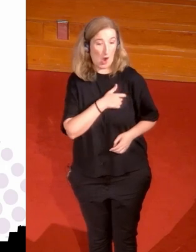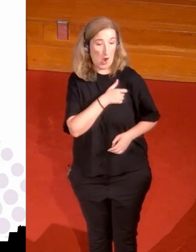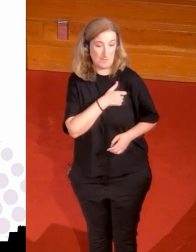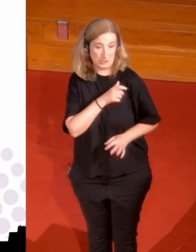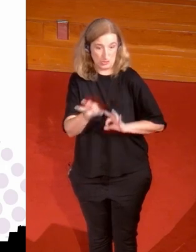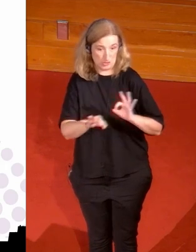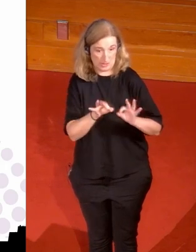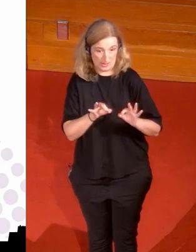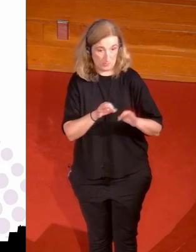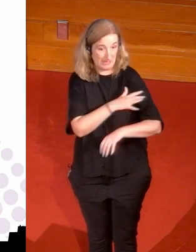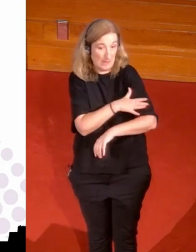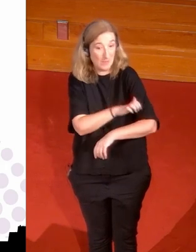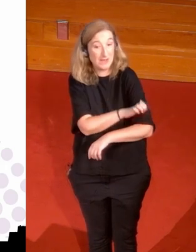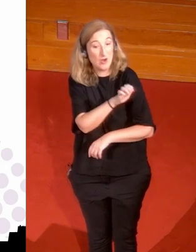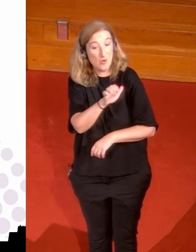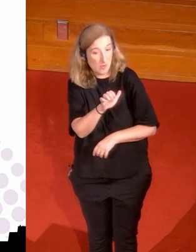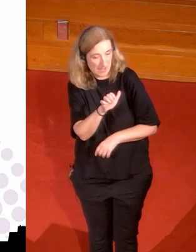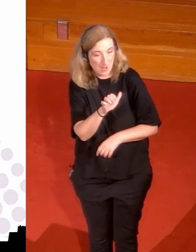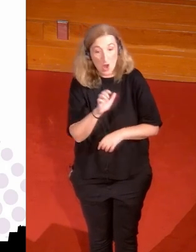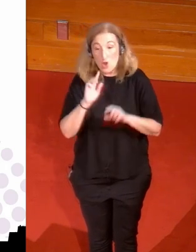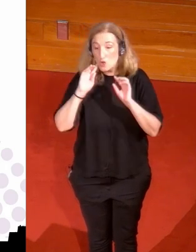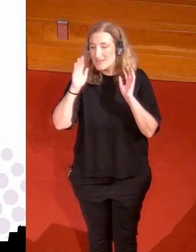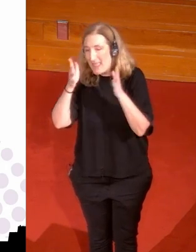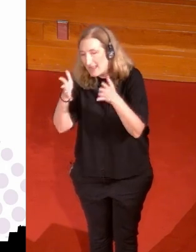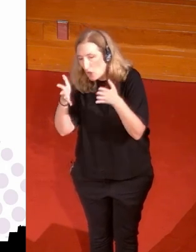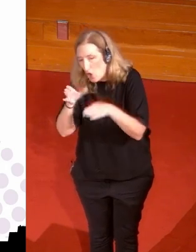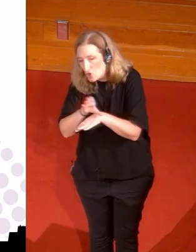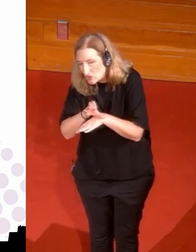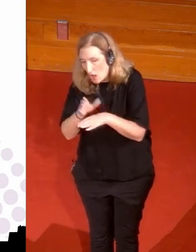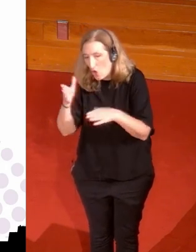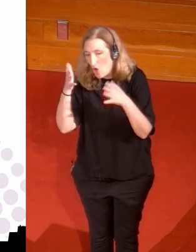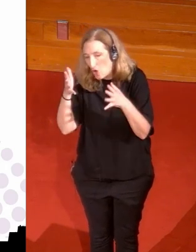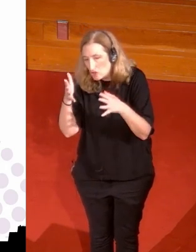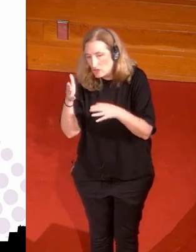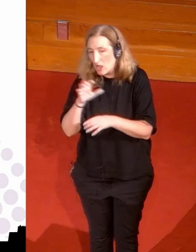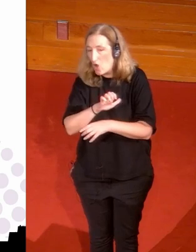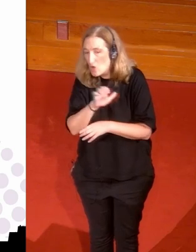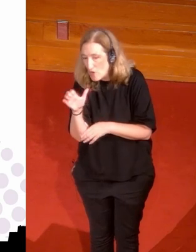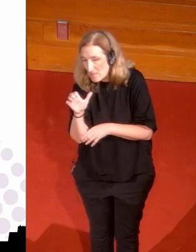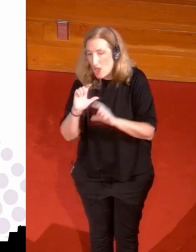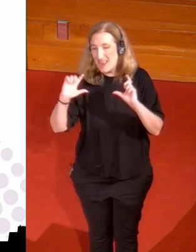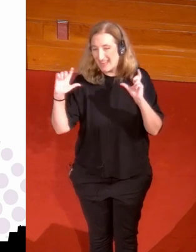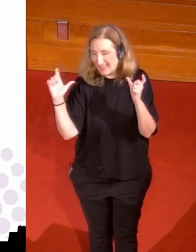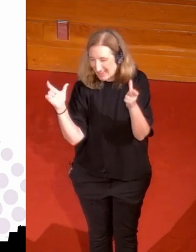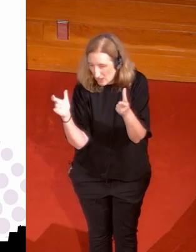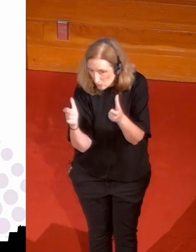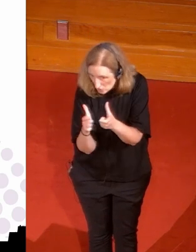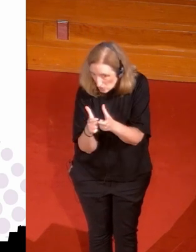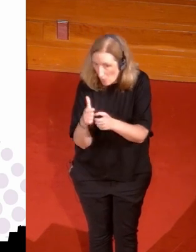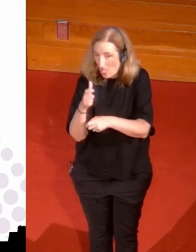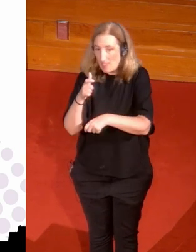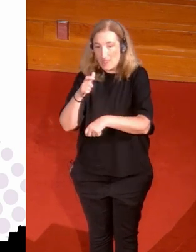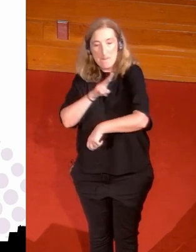supone que es el gobierno europeo Pero luego está el consejo europeo que el consejo europeo son la reunión de primeros